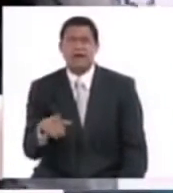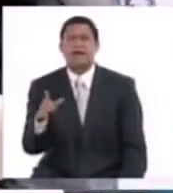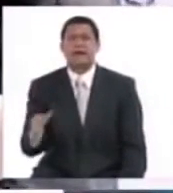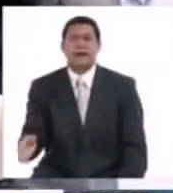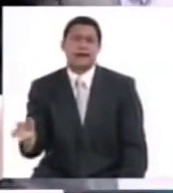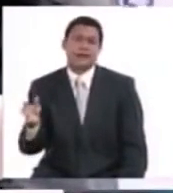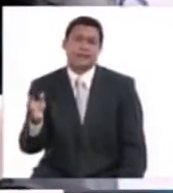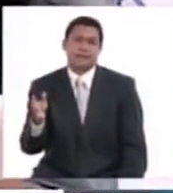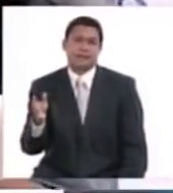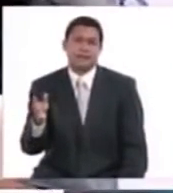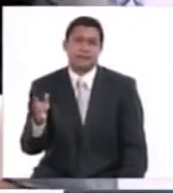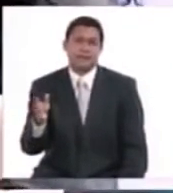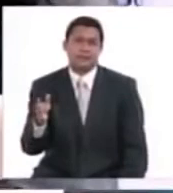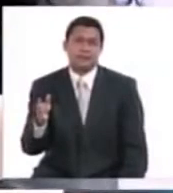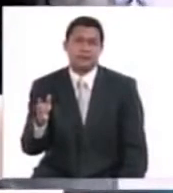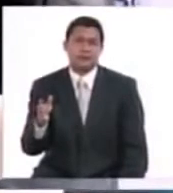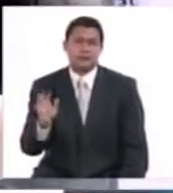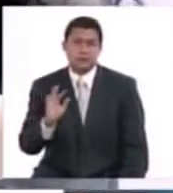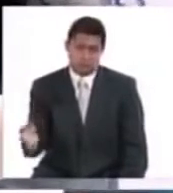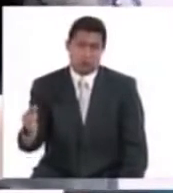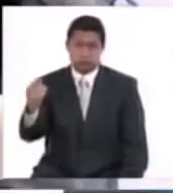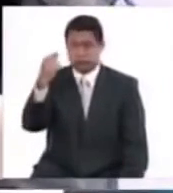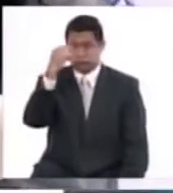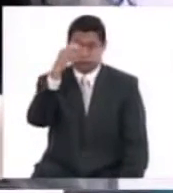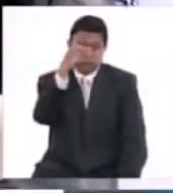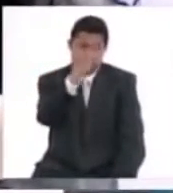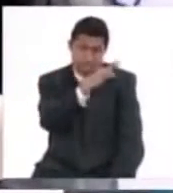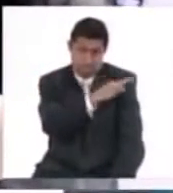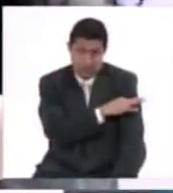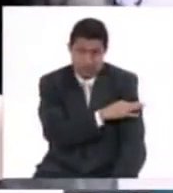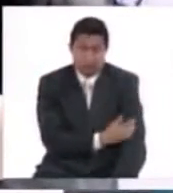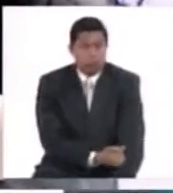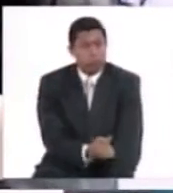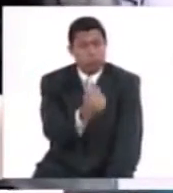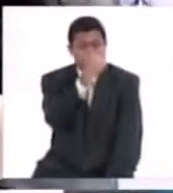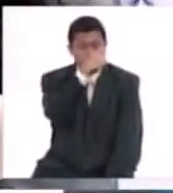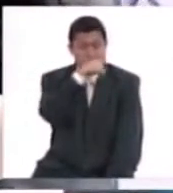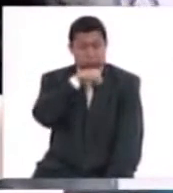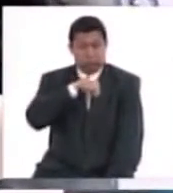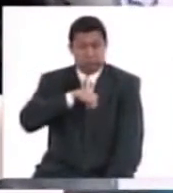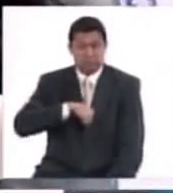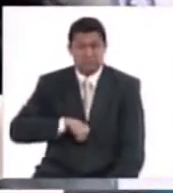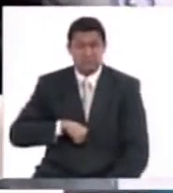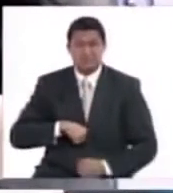parásito, una vez que se introduce por la picada del mosquito anófele,